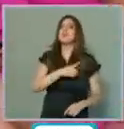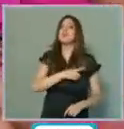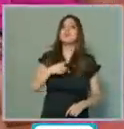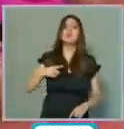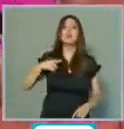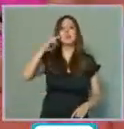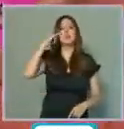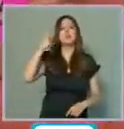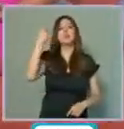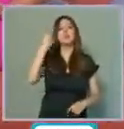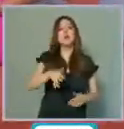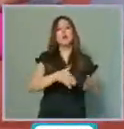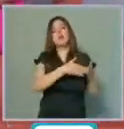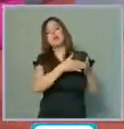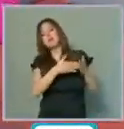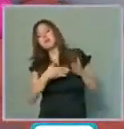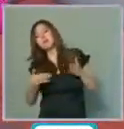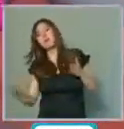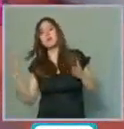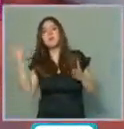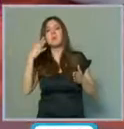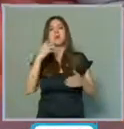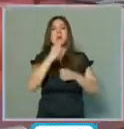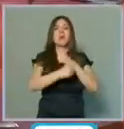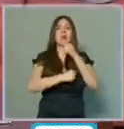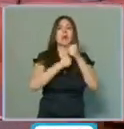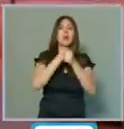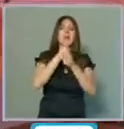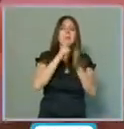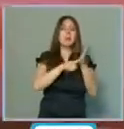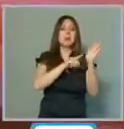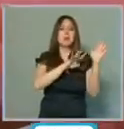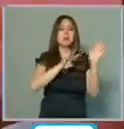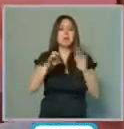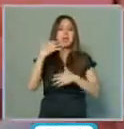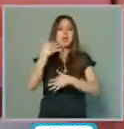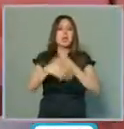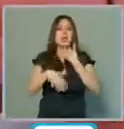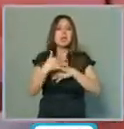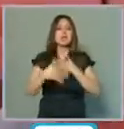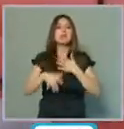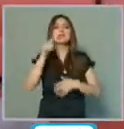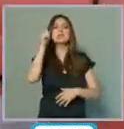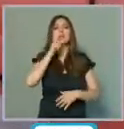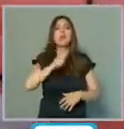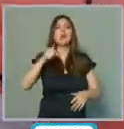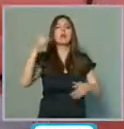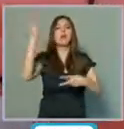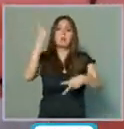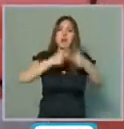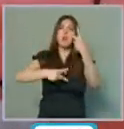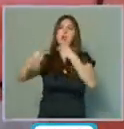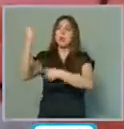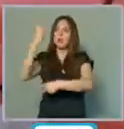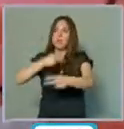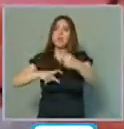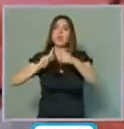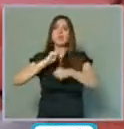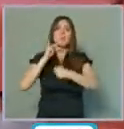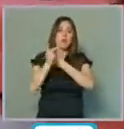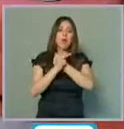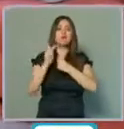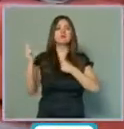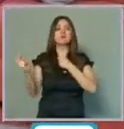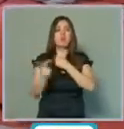siglo XIX, hasta incluso 1915, México va a ser continuamente invadido. Ahora vamos a quedarnos, si nos da un